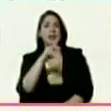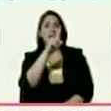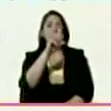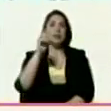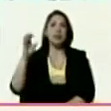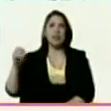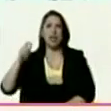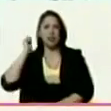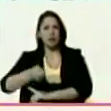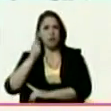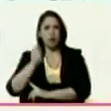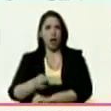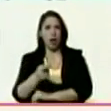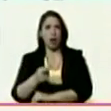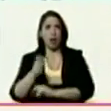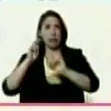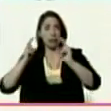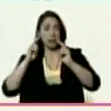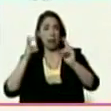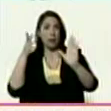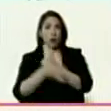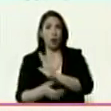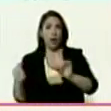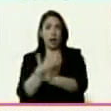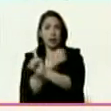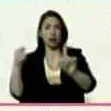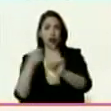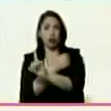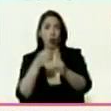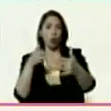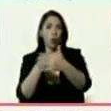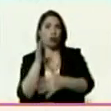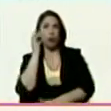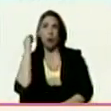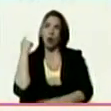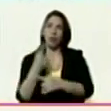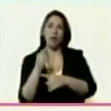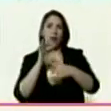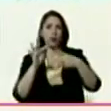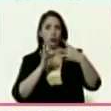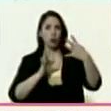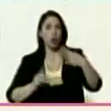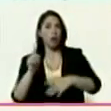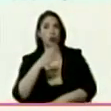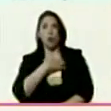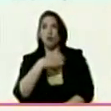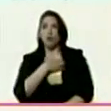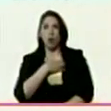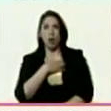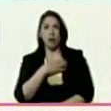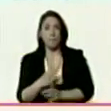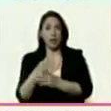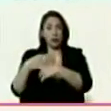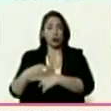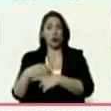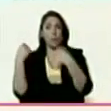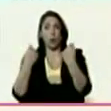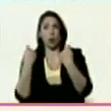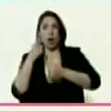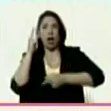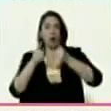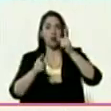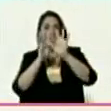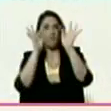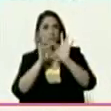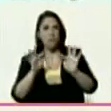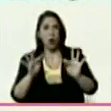tema, destacados para el tema de la agresión contra la mujer. Y eso tiene que funcionar, no puede ser que sea la presión popular la que de alguna manera está empujando